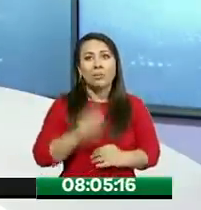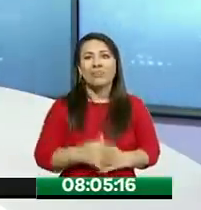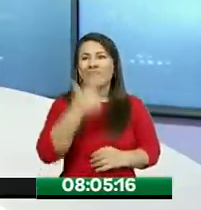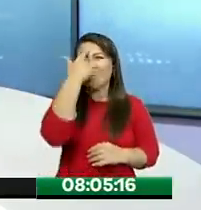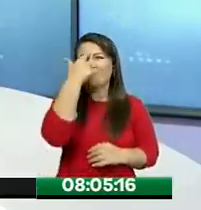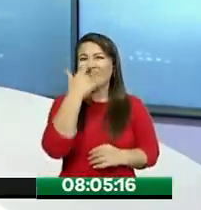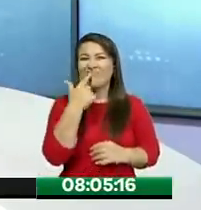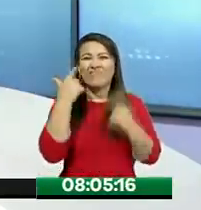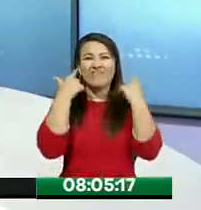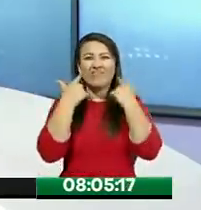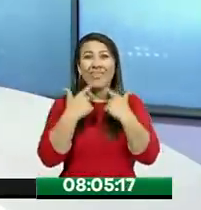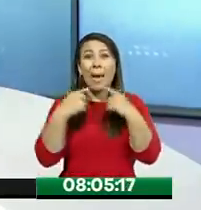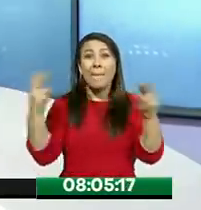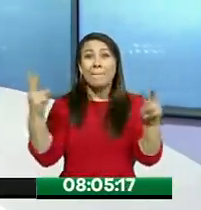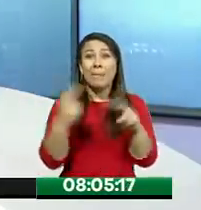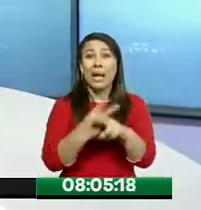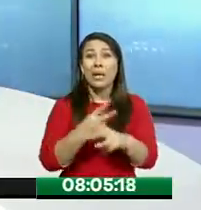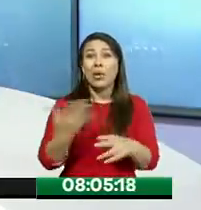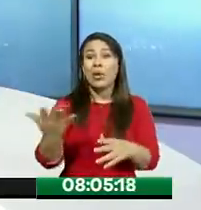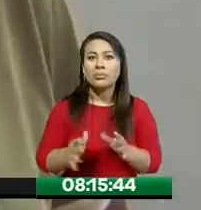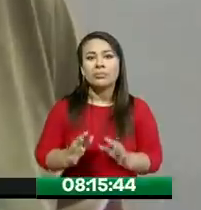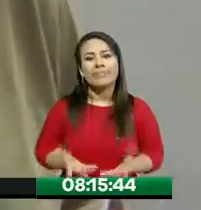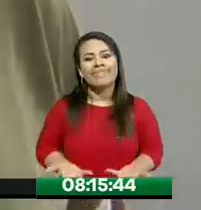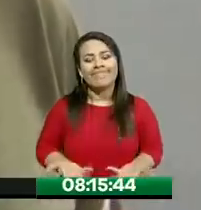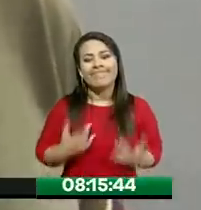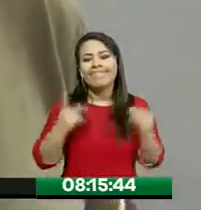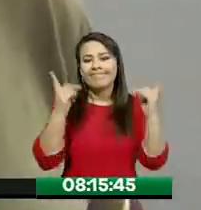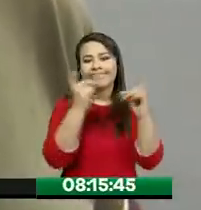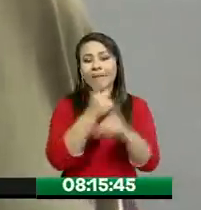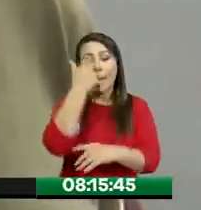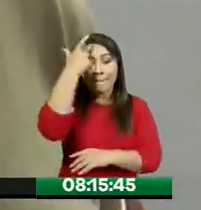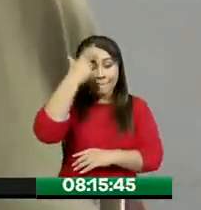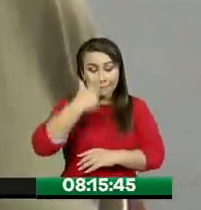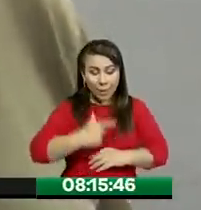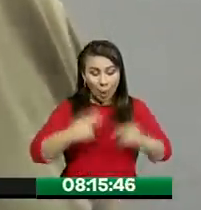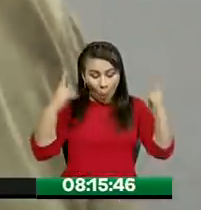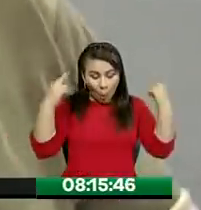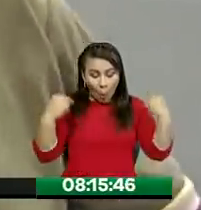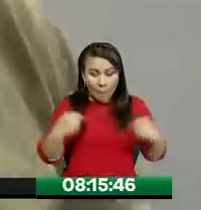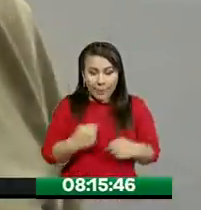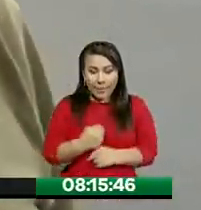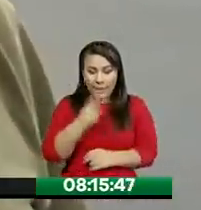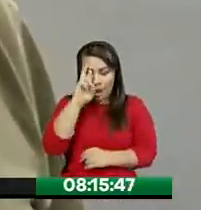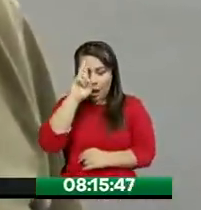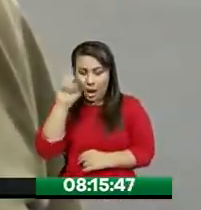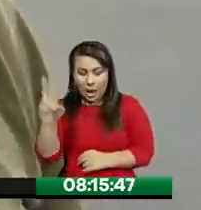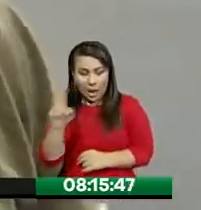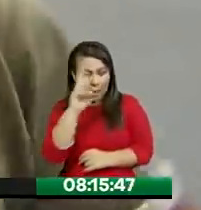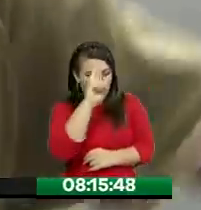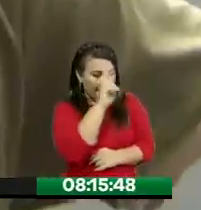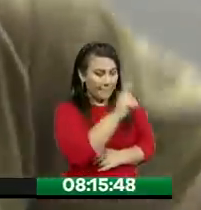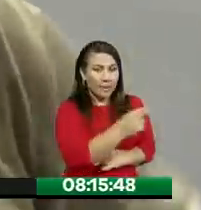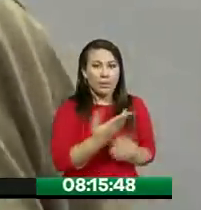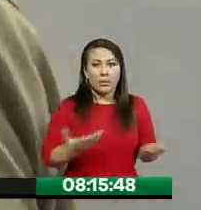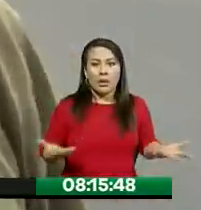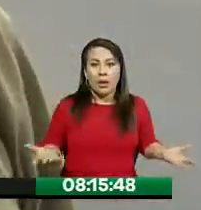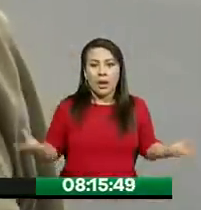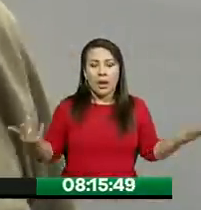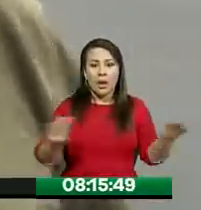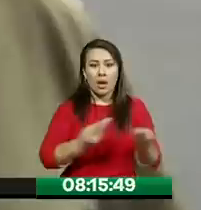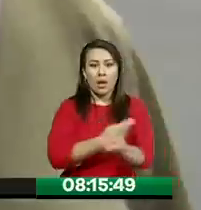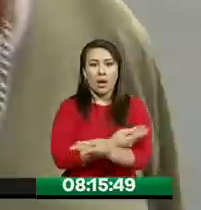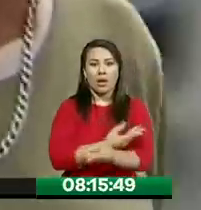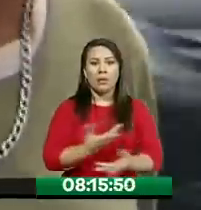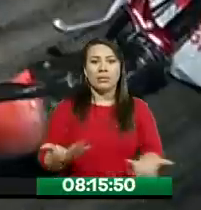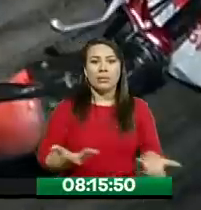en los exteriores de una escuela ubicada en el sur de Guayaquil. La afectada tendrá que someterse a una cirugía